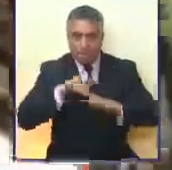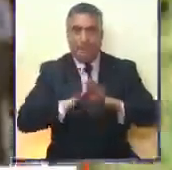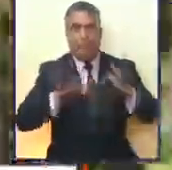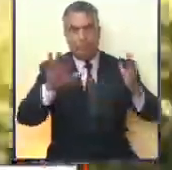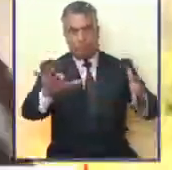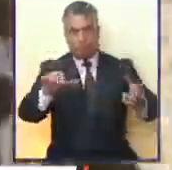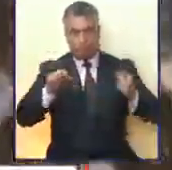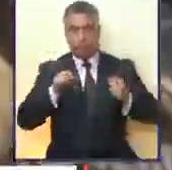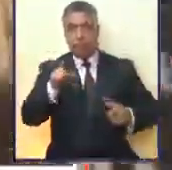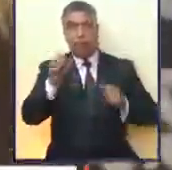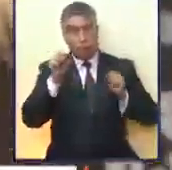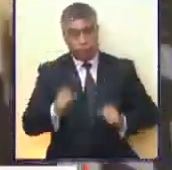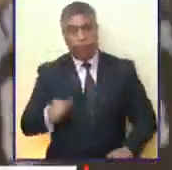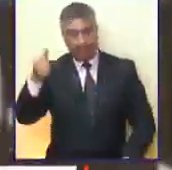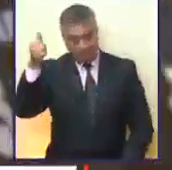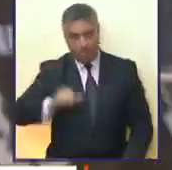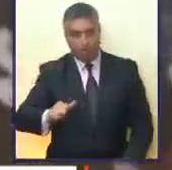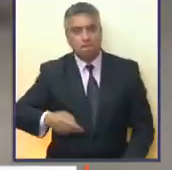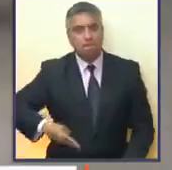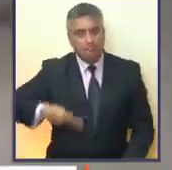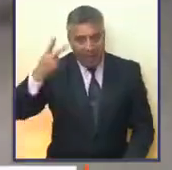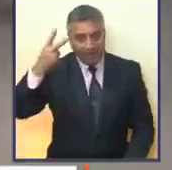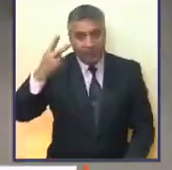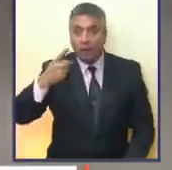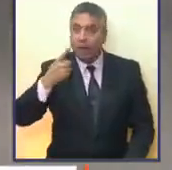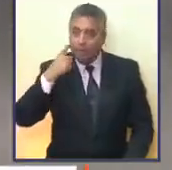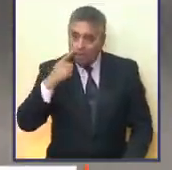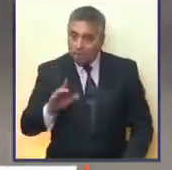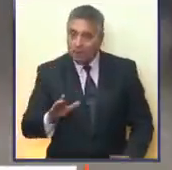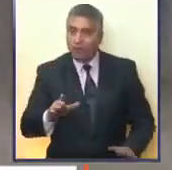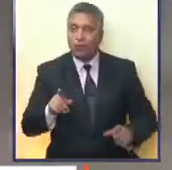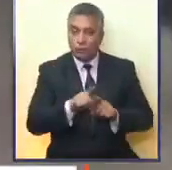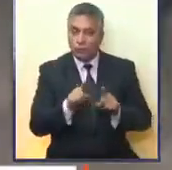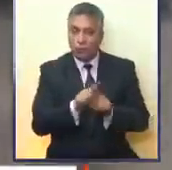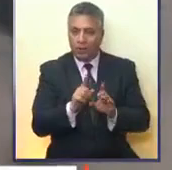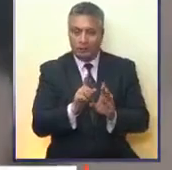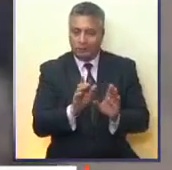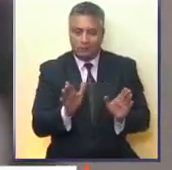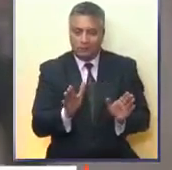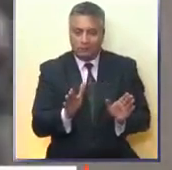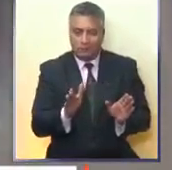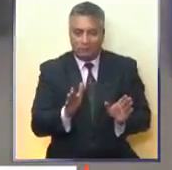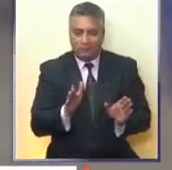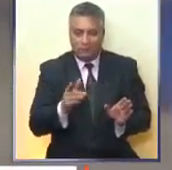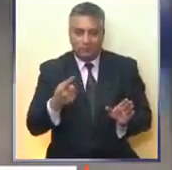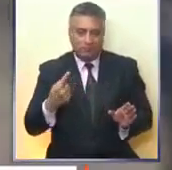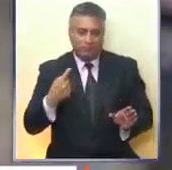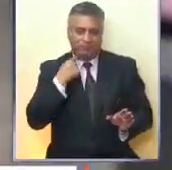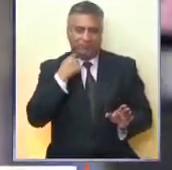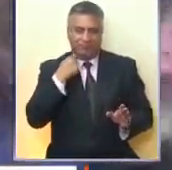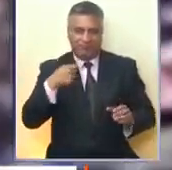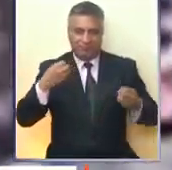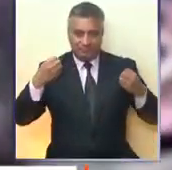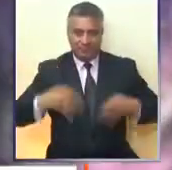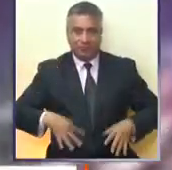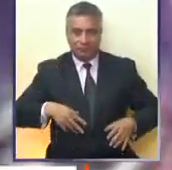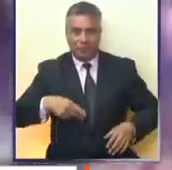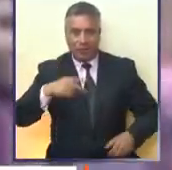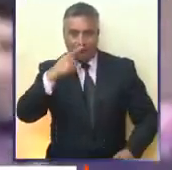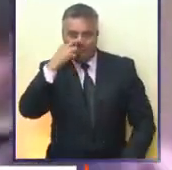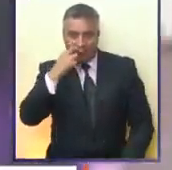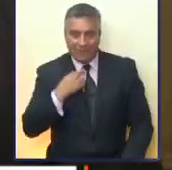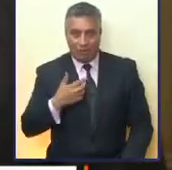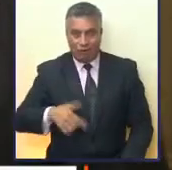pena podría ser mayor, pero en ningún caso proporcional al daño provocado al patrimonio del país. La ley